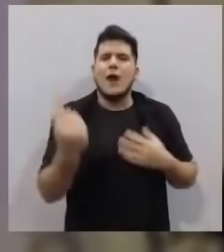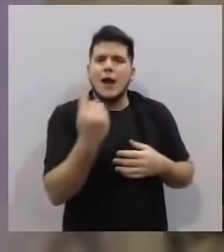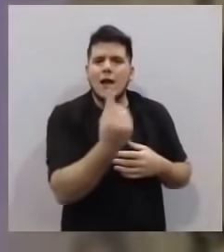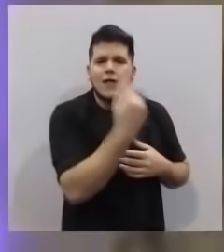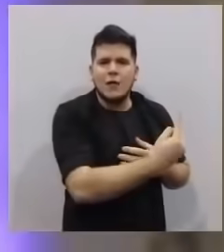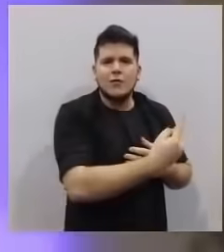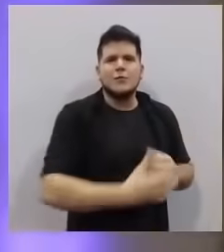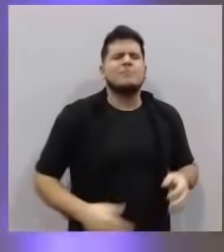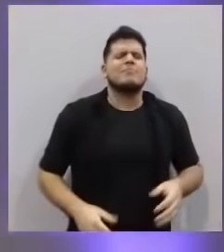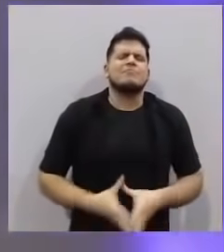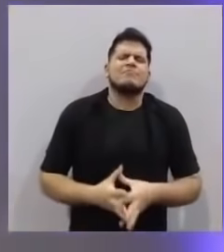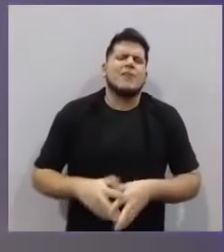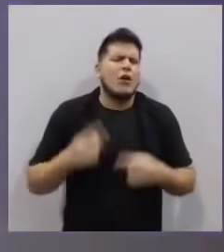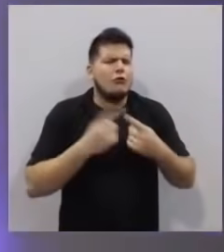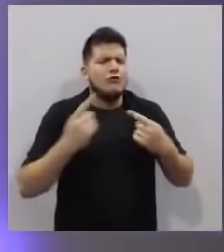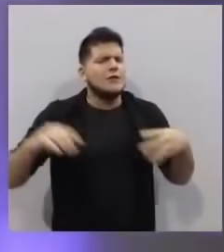algo maravilloso